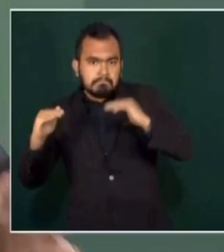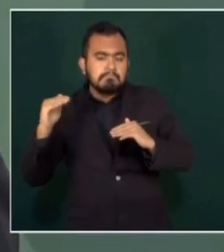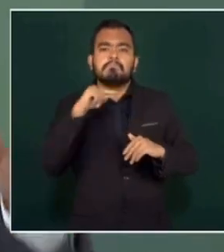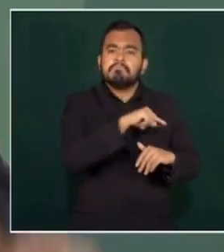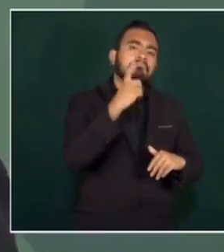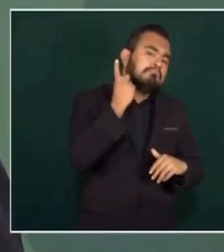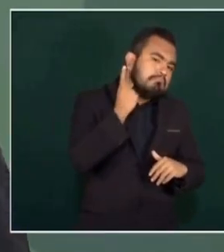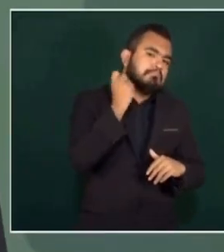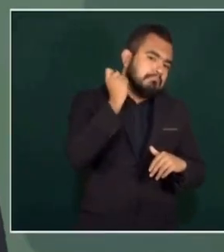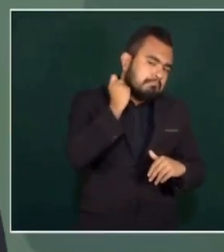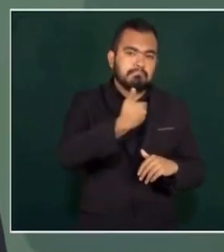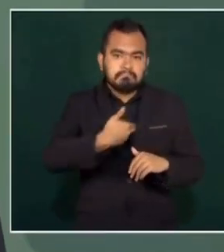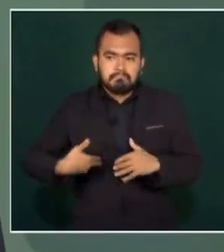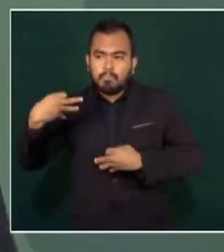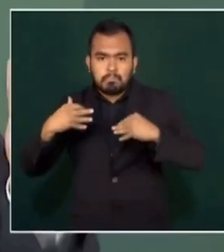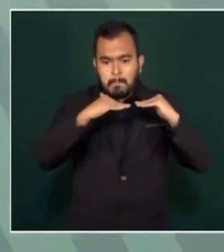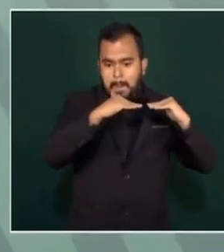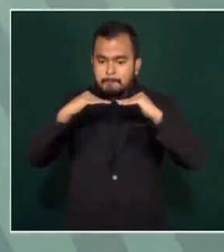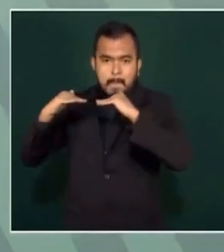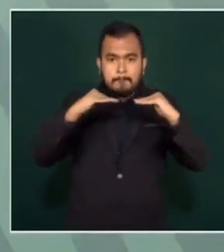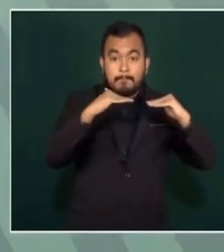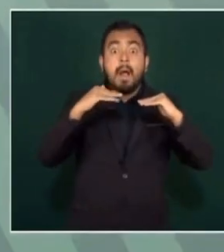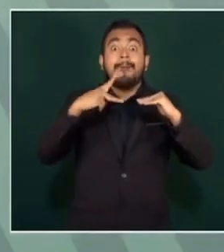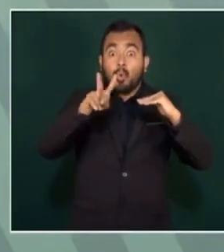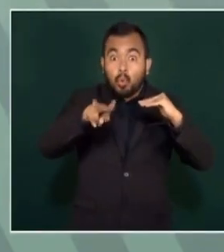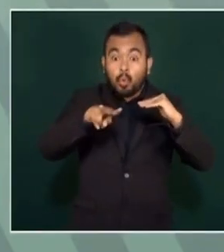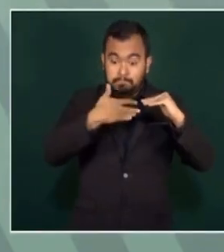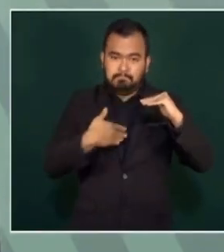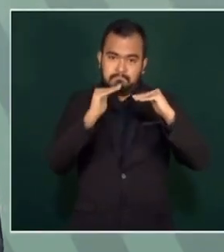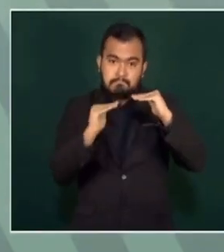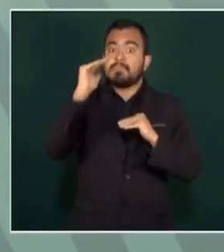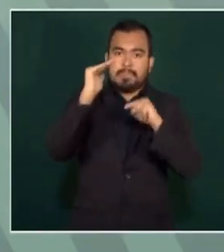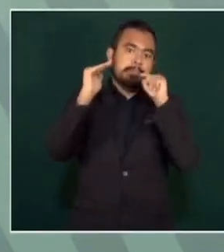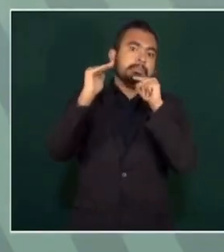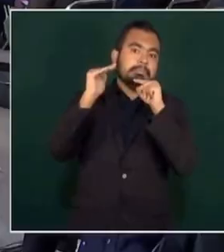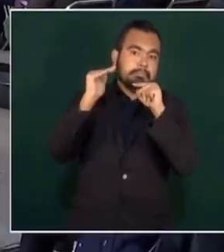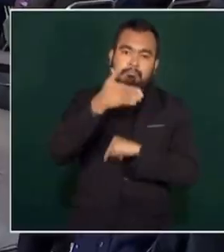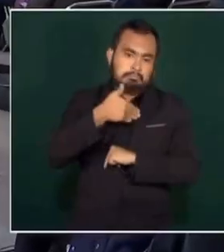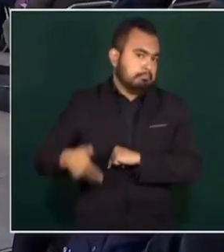pero en realidad el poder de los poderes era el Ejecutivo, y en especial el presidente.